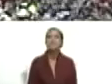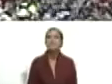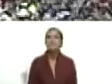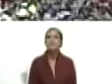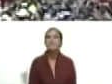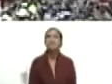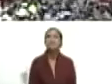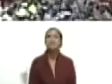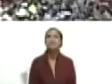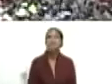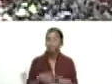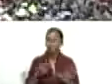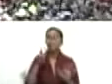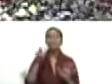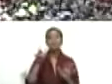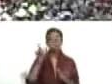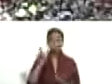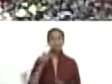Y si Dios lo sabe,